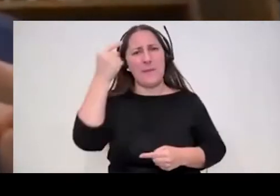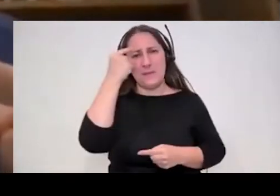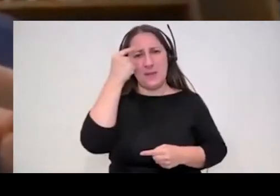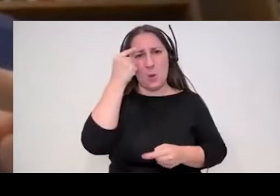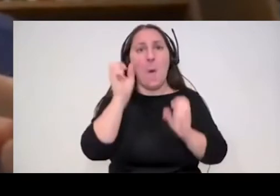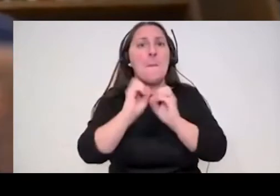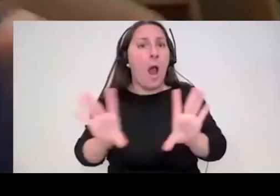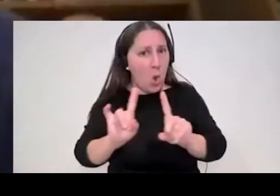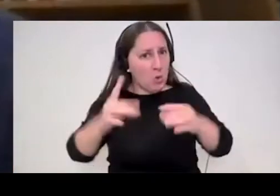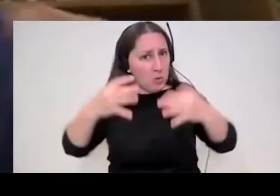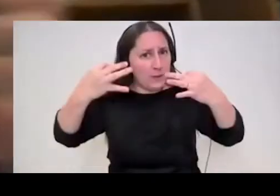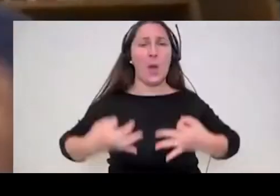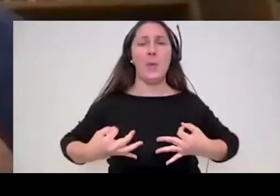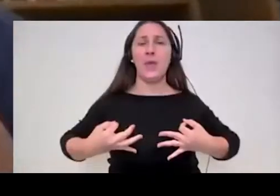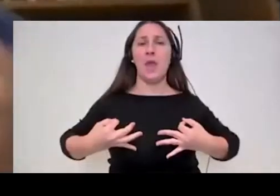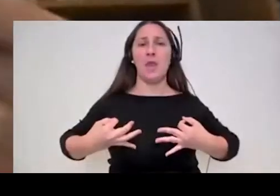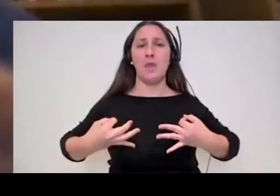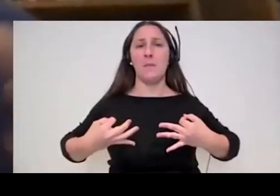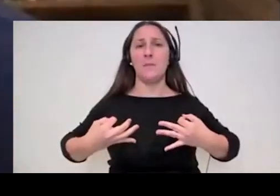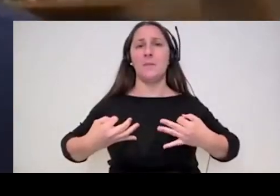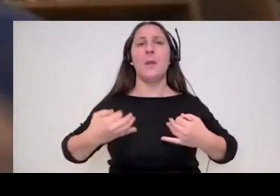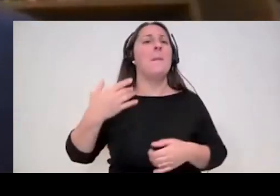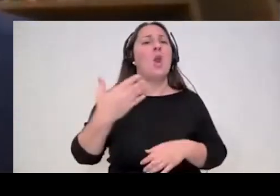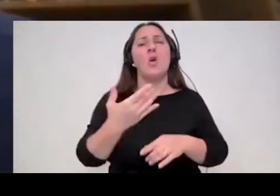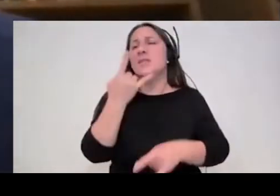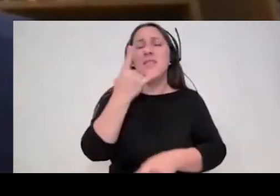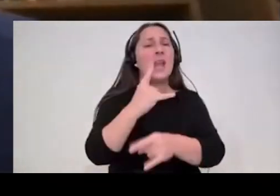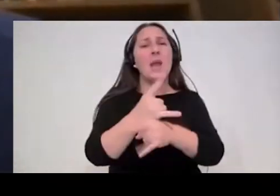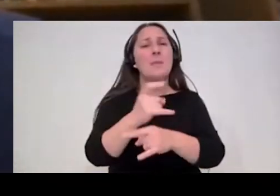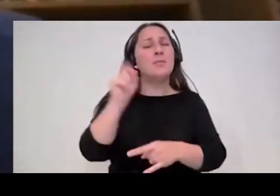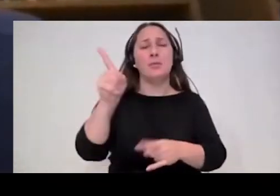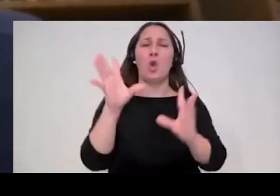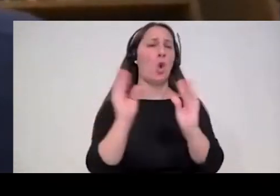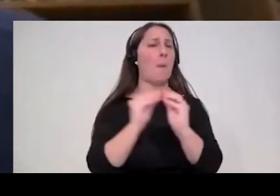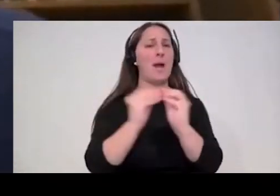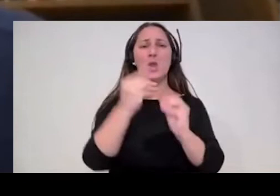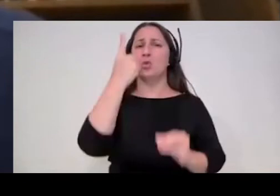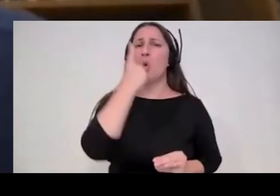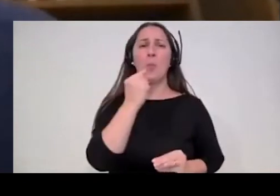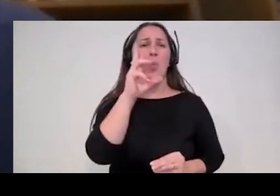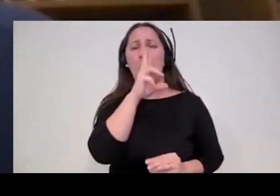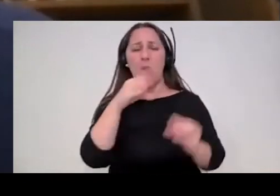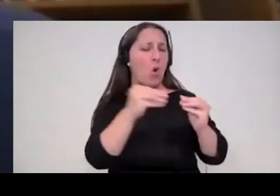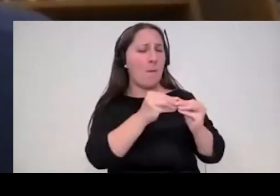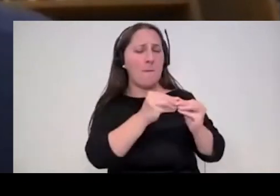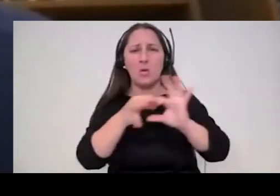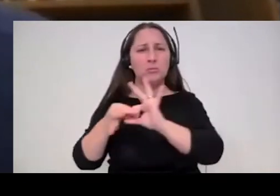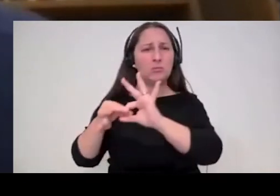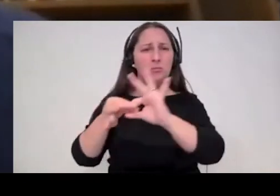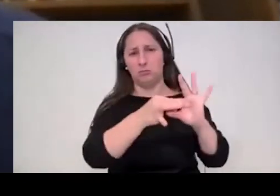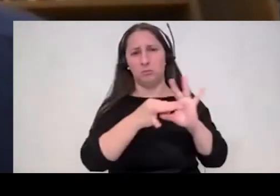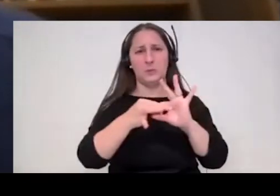son, primero o antes o después, son todos compañeros y compañeras y saben que sí. ¿Por qué los sindicatos se